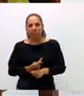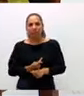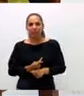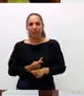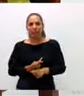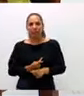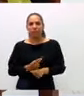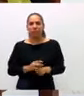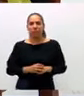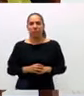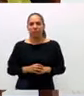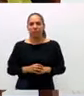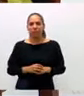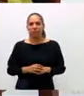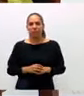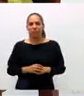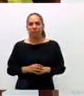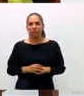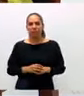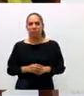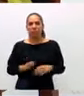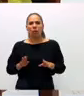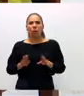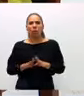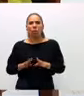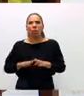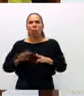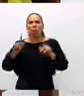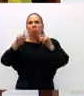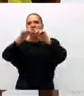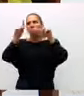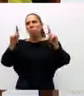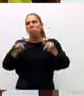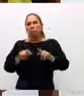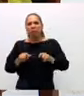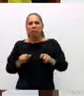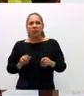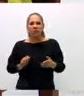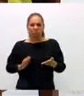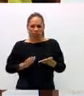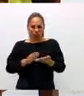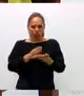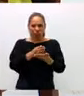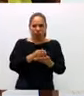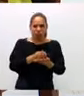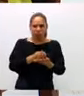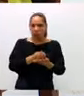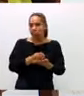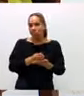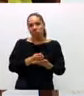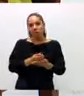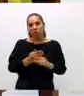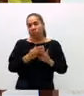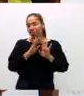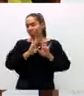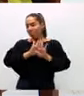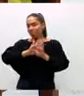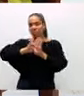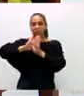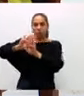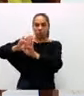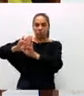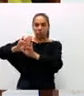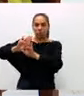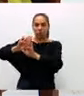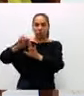en paz, tenemos que parar la violencia, parar y ver qué pasa con Juan. No lo vamos a